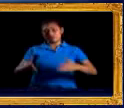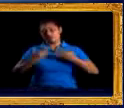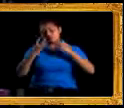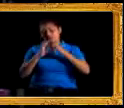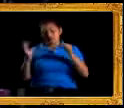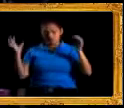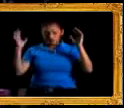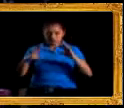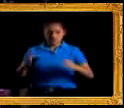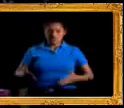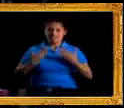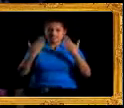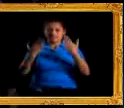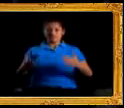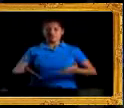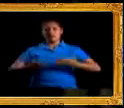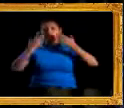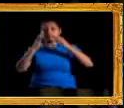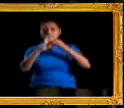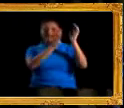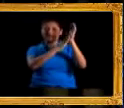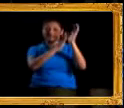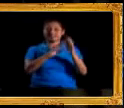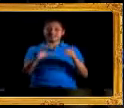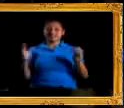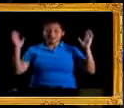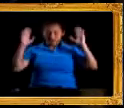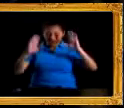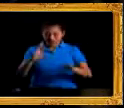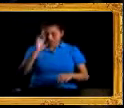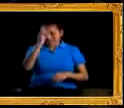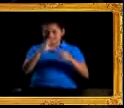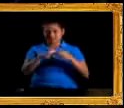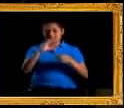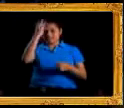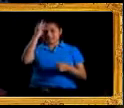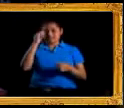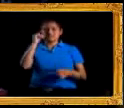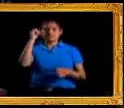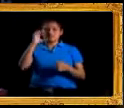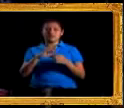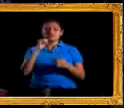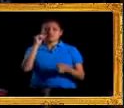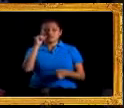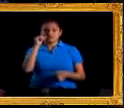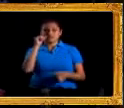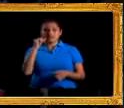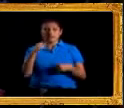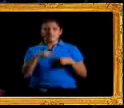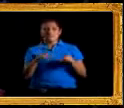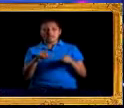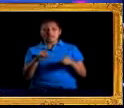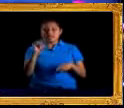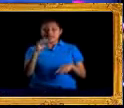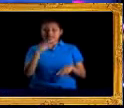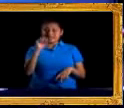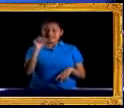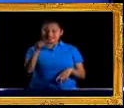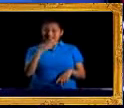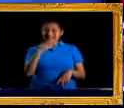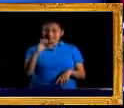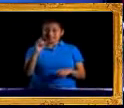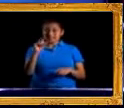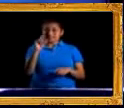hermano, dando perfume de alabanza y de adoración al Rey de Reyes y Señor de Señores. Pero ese es el principio de